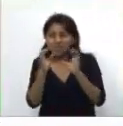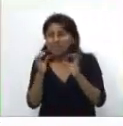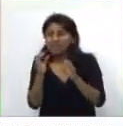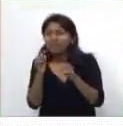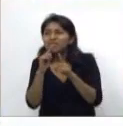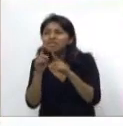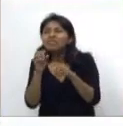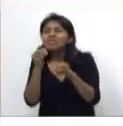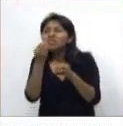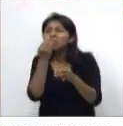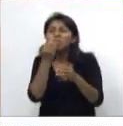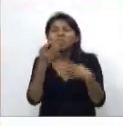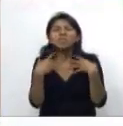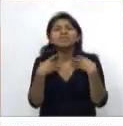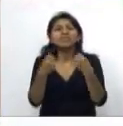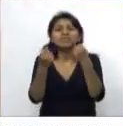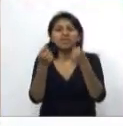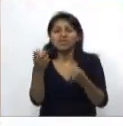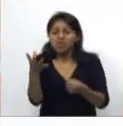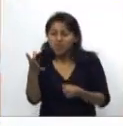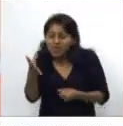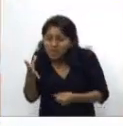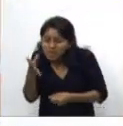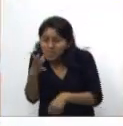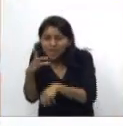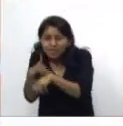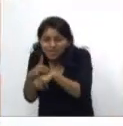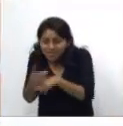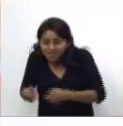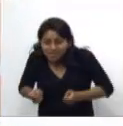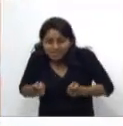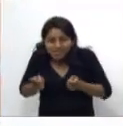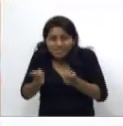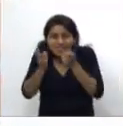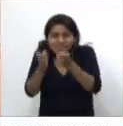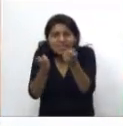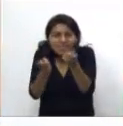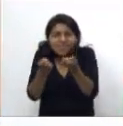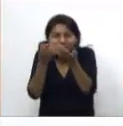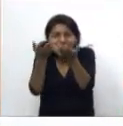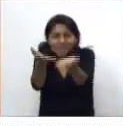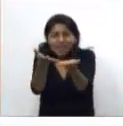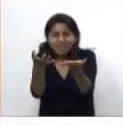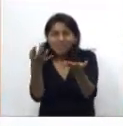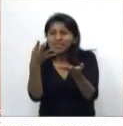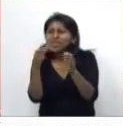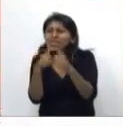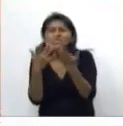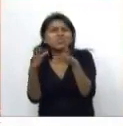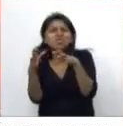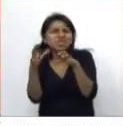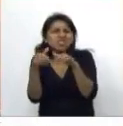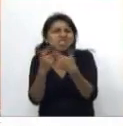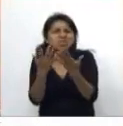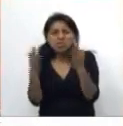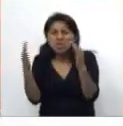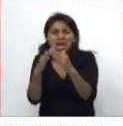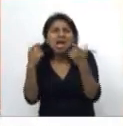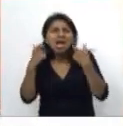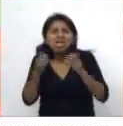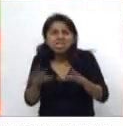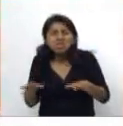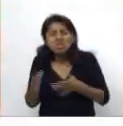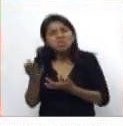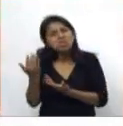es alimentarse con lo que la Madre Tierra nos regala, y para quienes requieran el cómo hacerlo, la Casa de la Chola